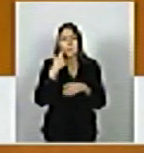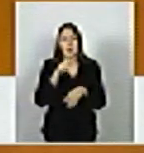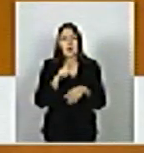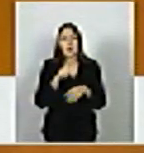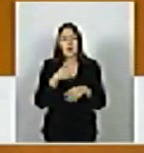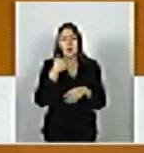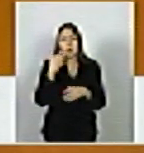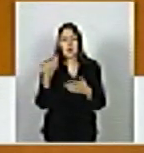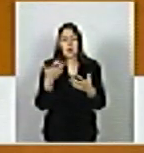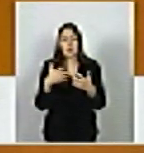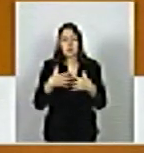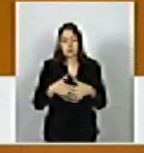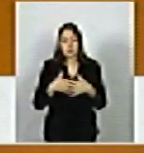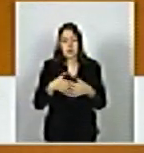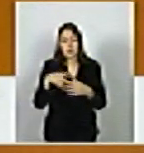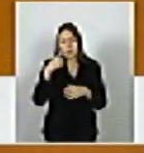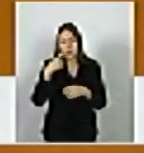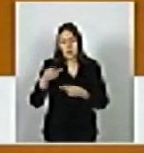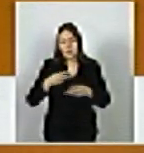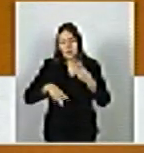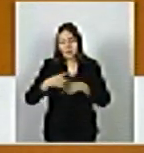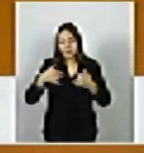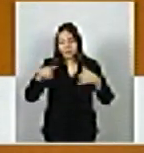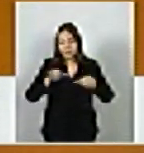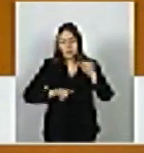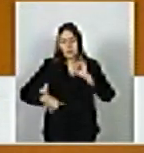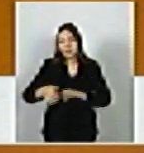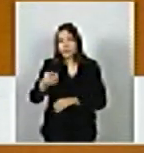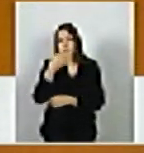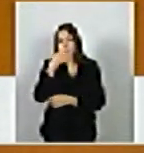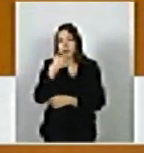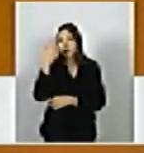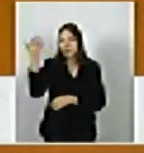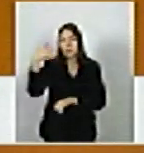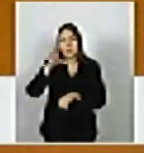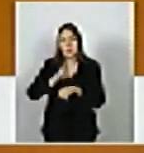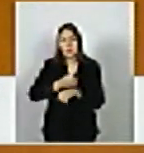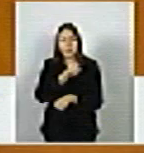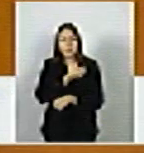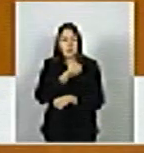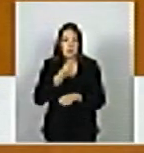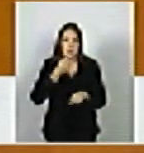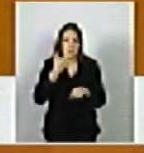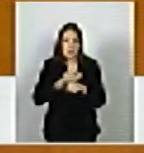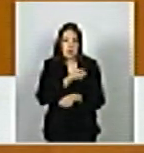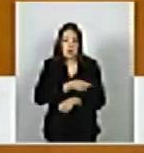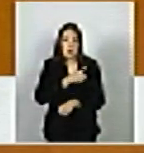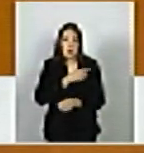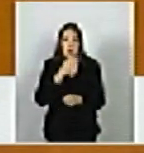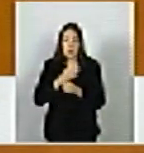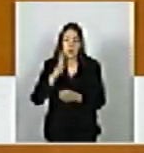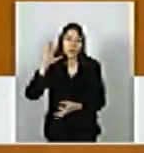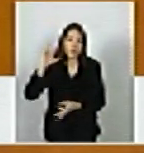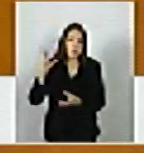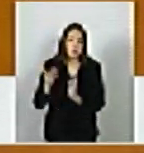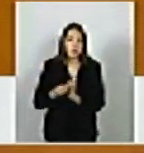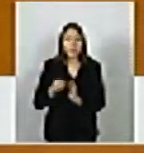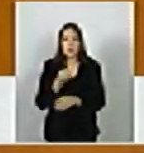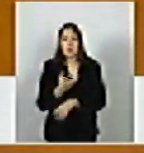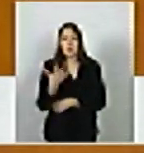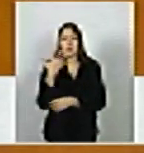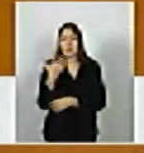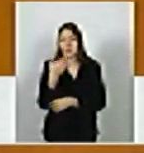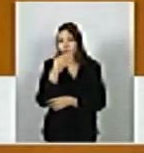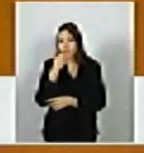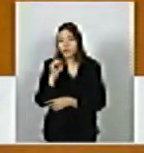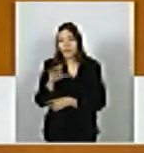para producir este medicamento a farmacéuticas nacionales. En total, 5 farmacéuticas tienen